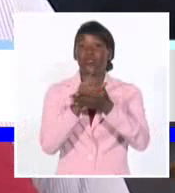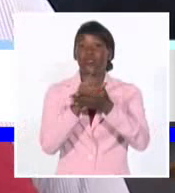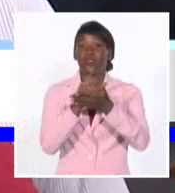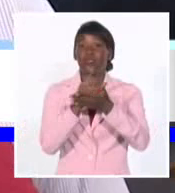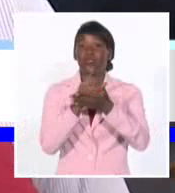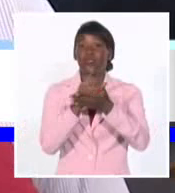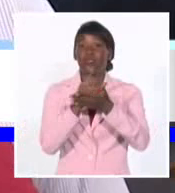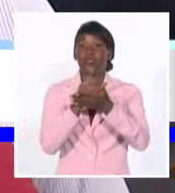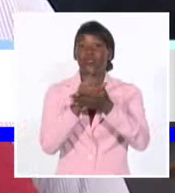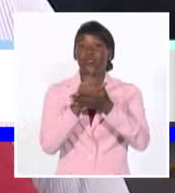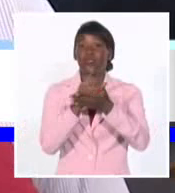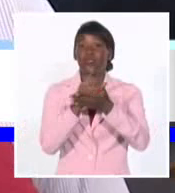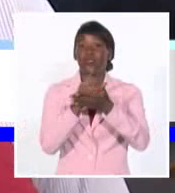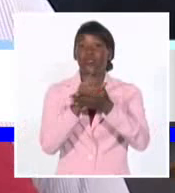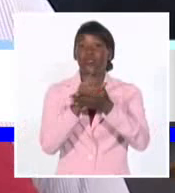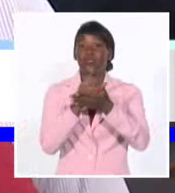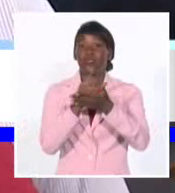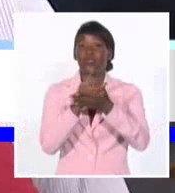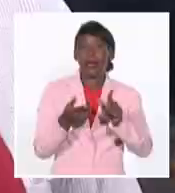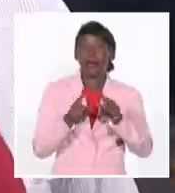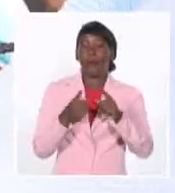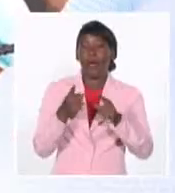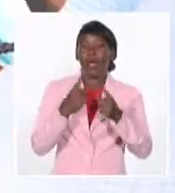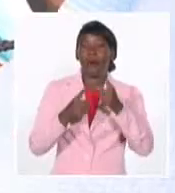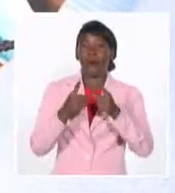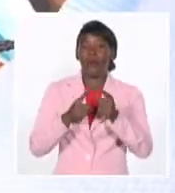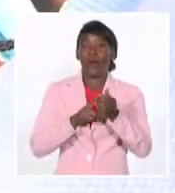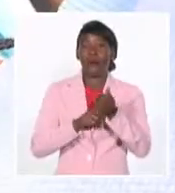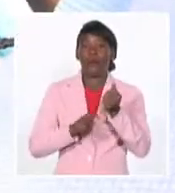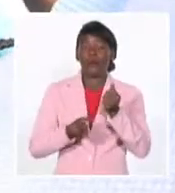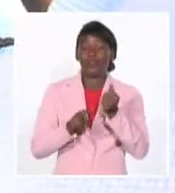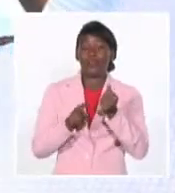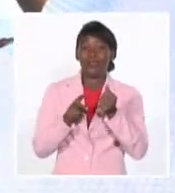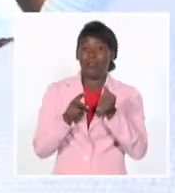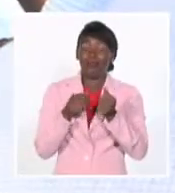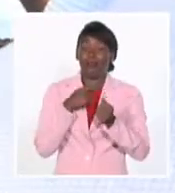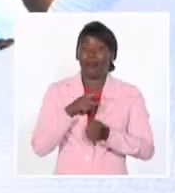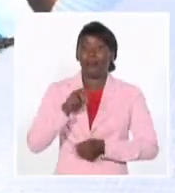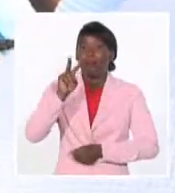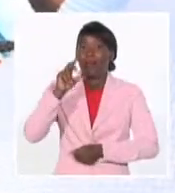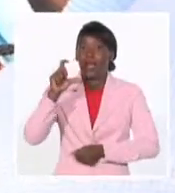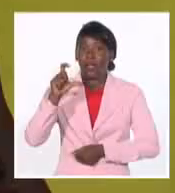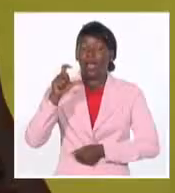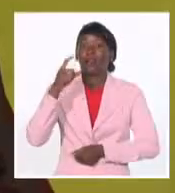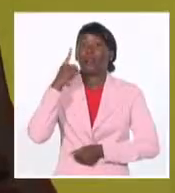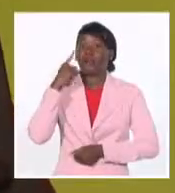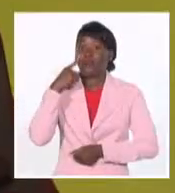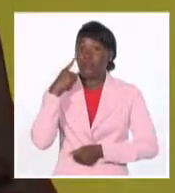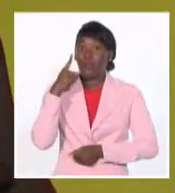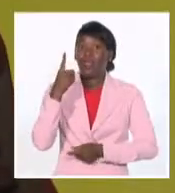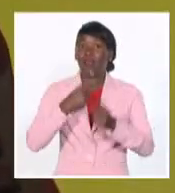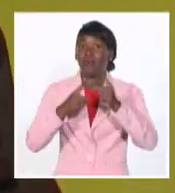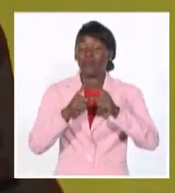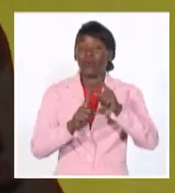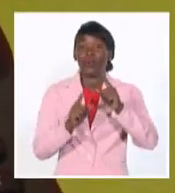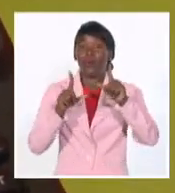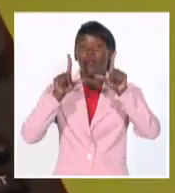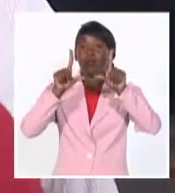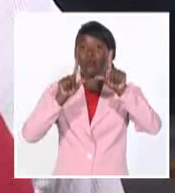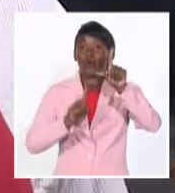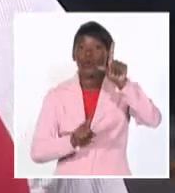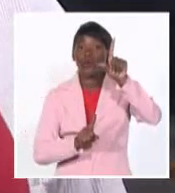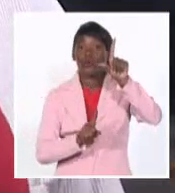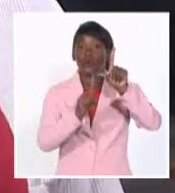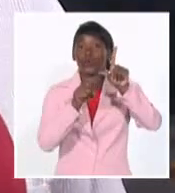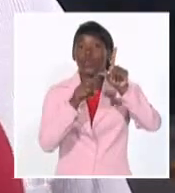también. Las provincias que más se destacan en esto, evidentemente, Villa Clara, que ya tiene un trabajo bastante consolidado en todos los municipios de la